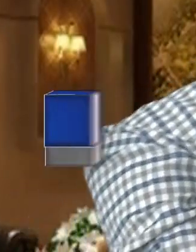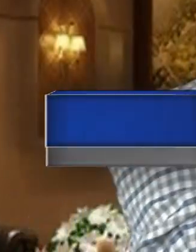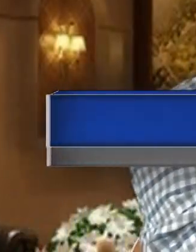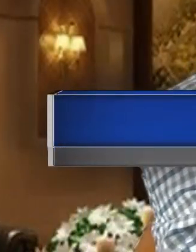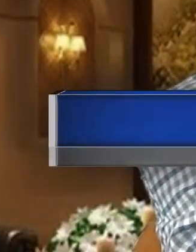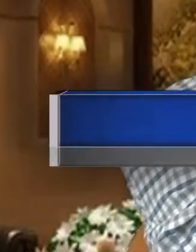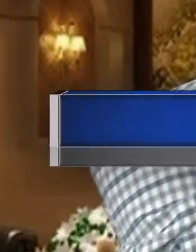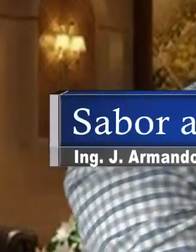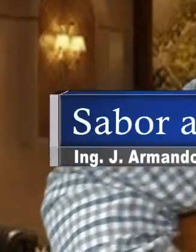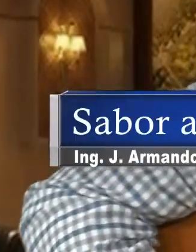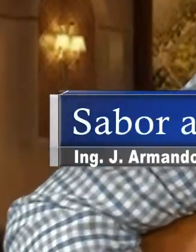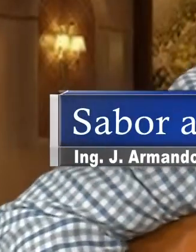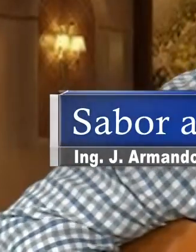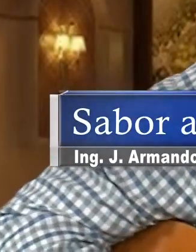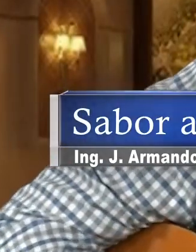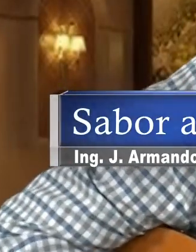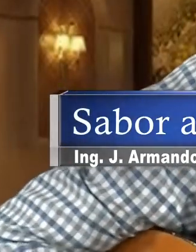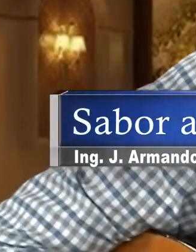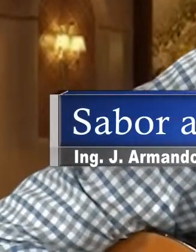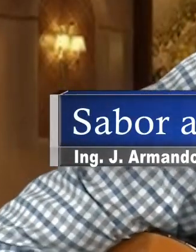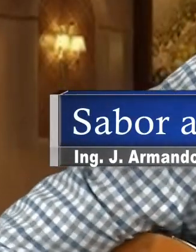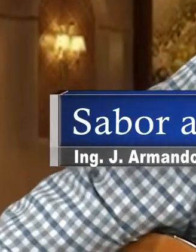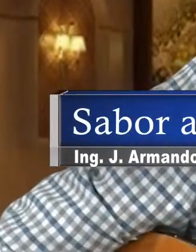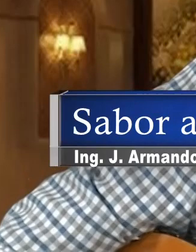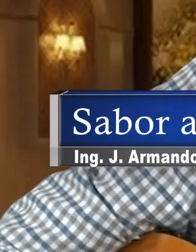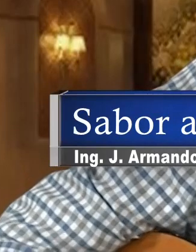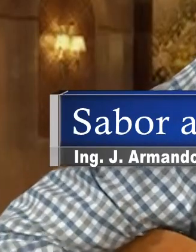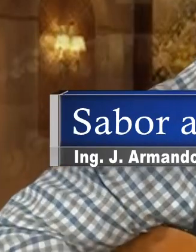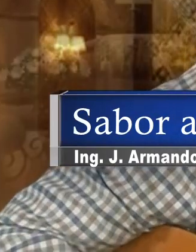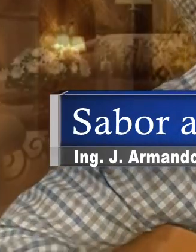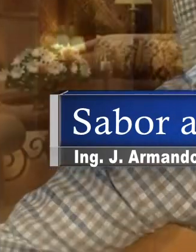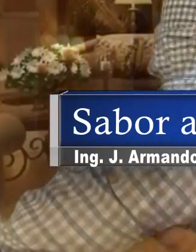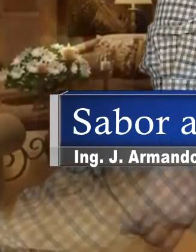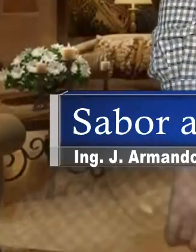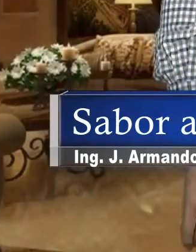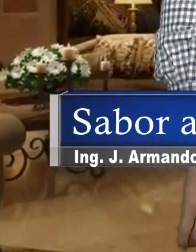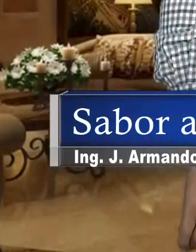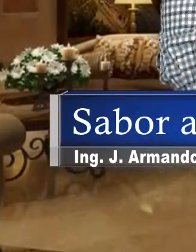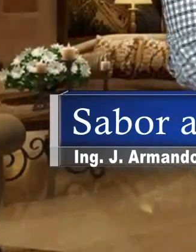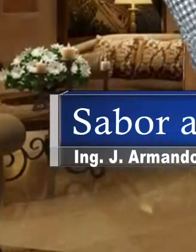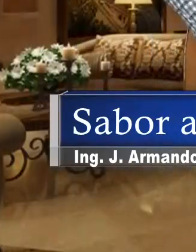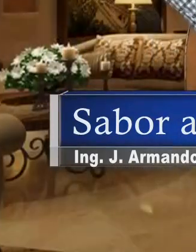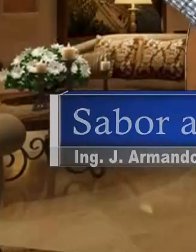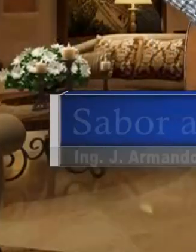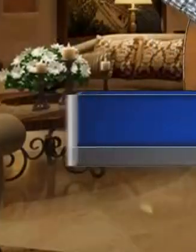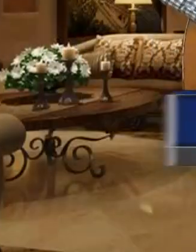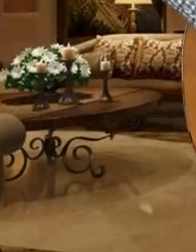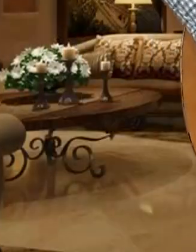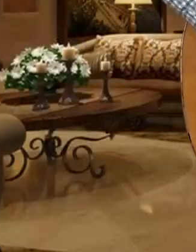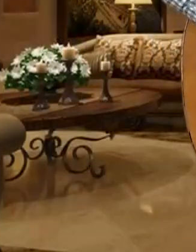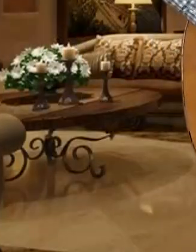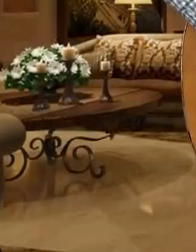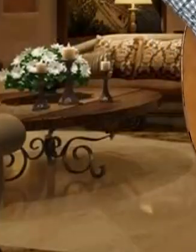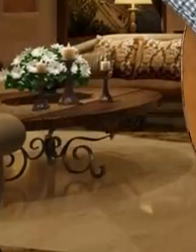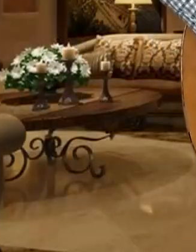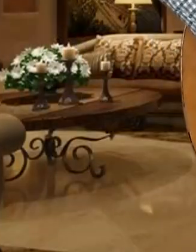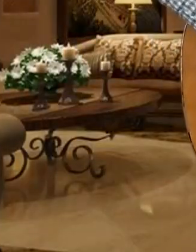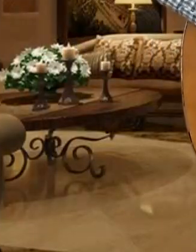tal como aquí, en la boca llevarás sabor, sabor a mí.